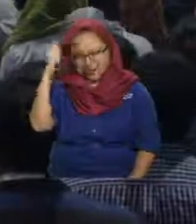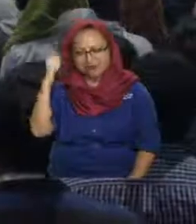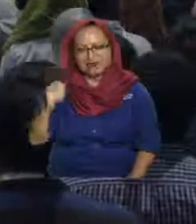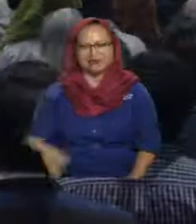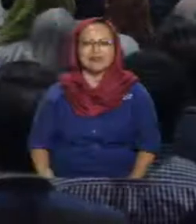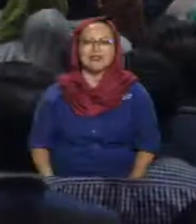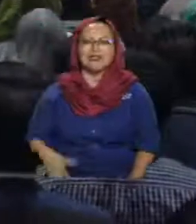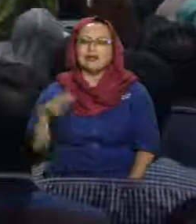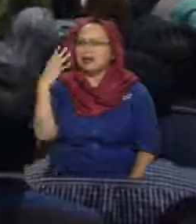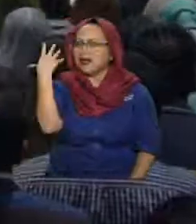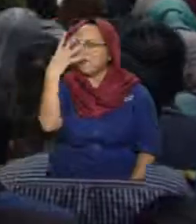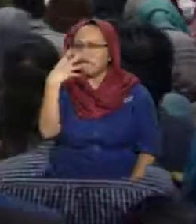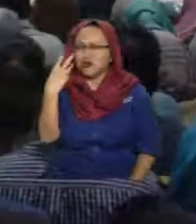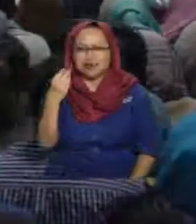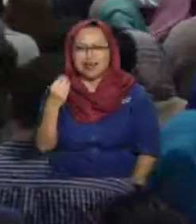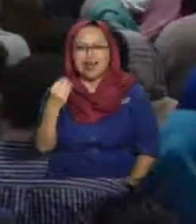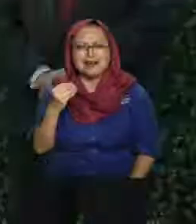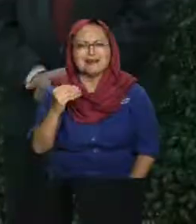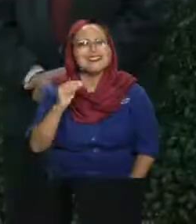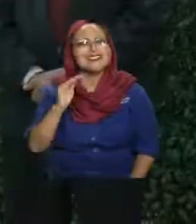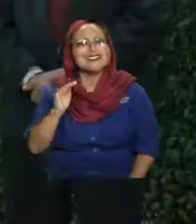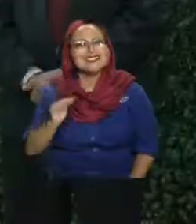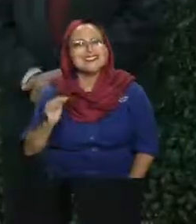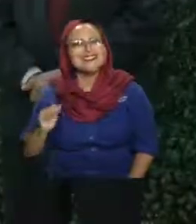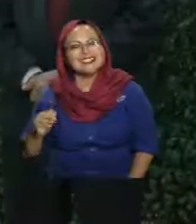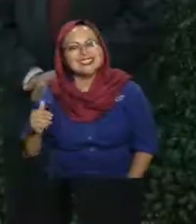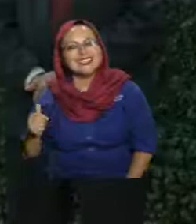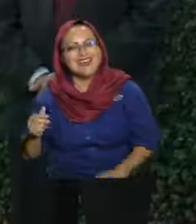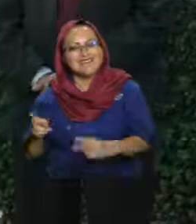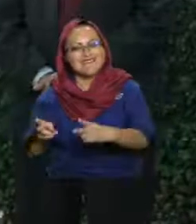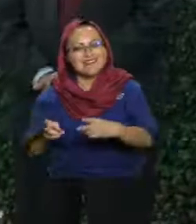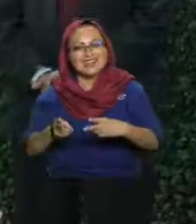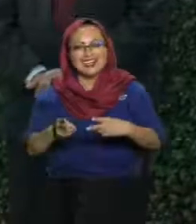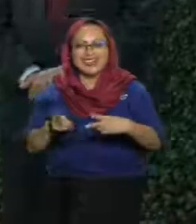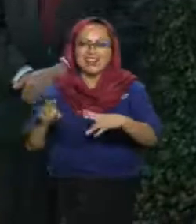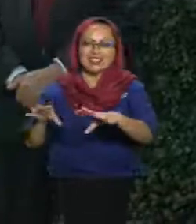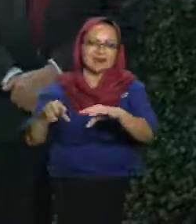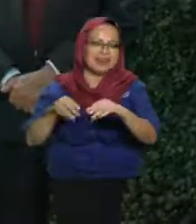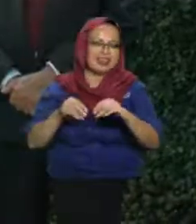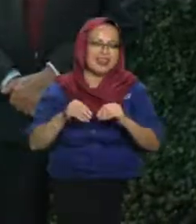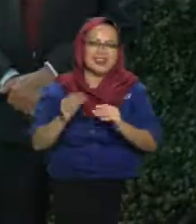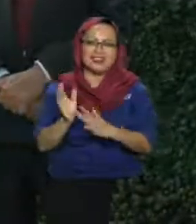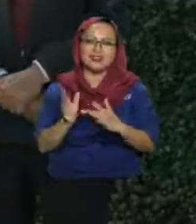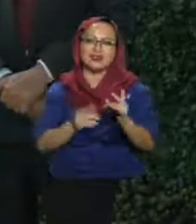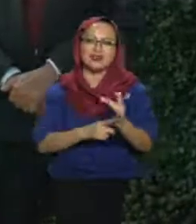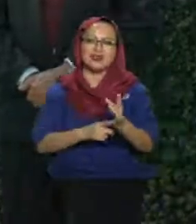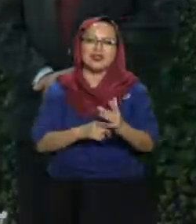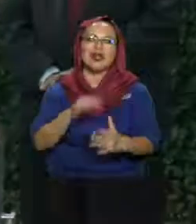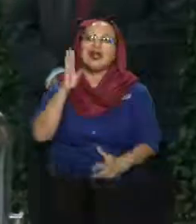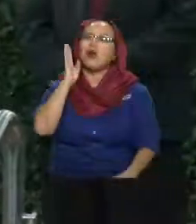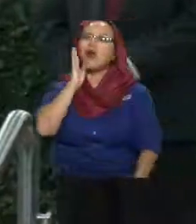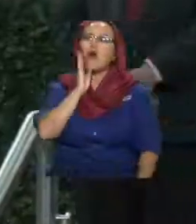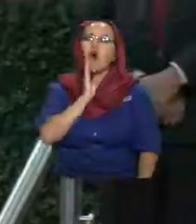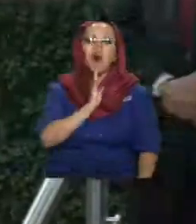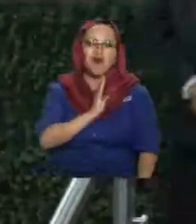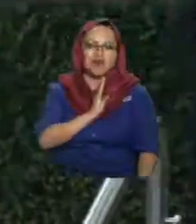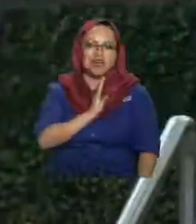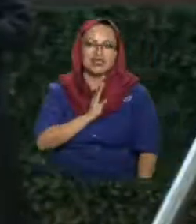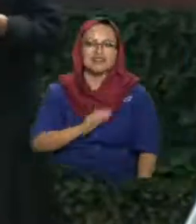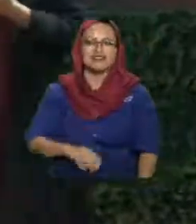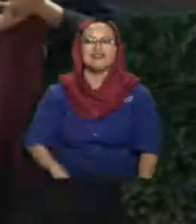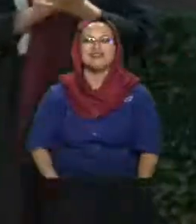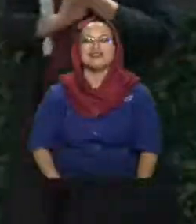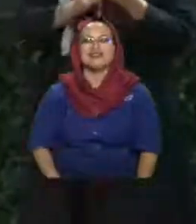¿verdad? Ah, qué linda esta nenita que viene aquí a recibir a Jesús. También vienen otras personas, un joven, un